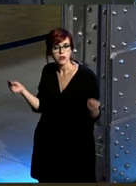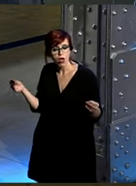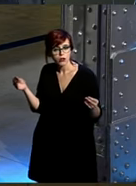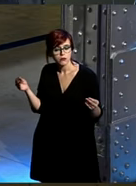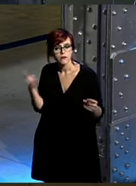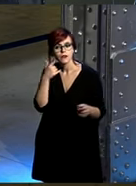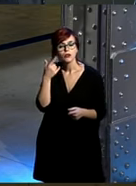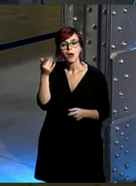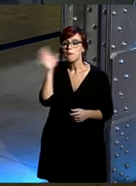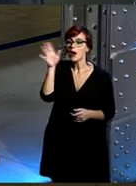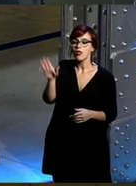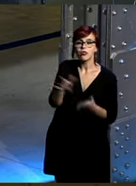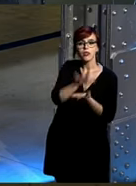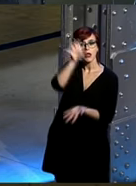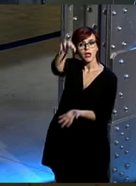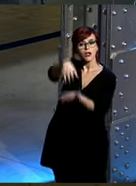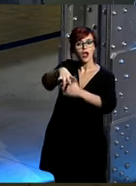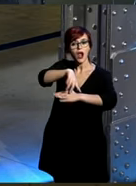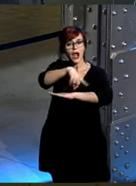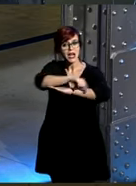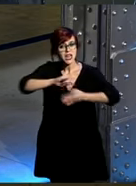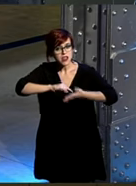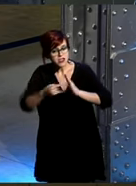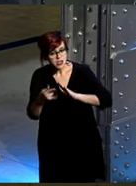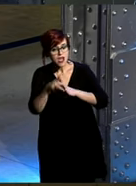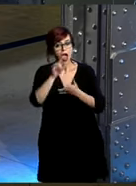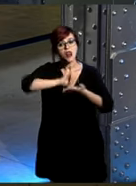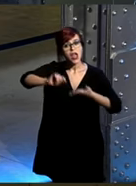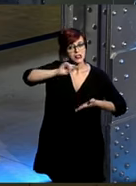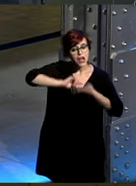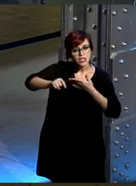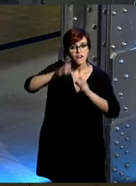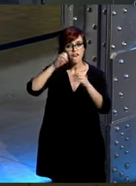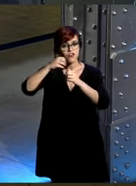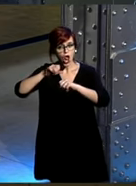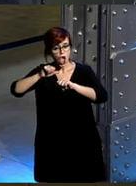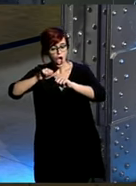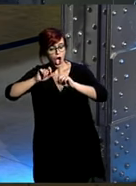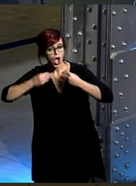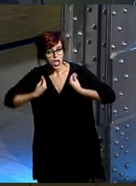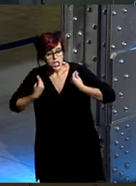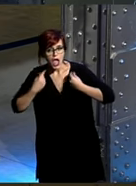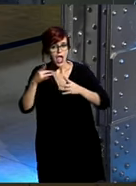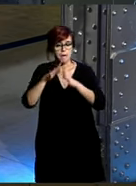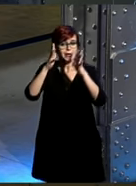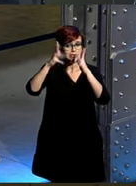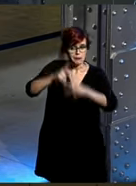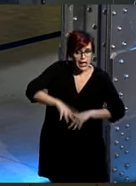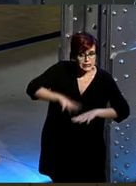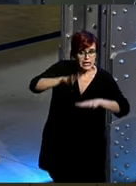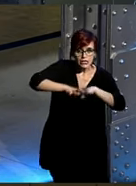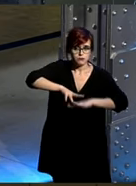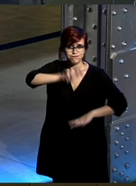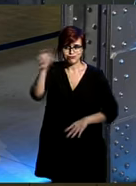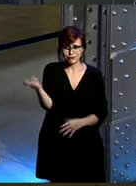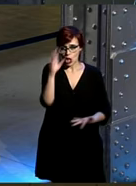y parecerle natural que haya una facultad de ingeniería, o que haya una facultad de letras, una facultad de biología, una facultad de matemáticas. Es una locura